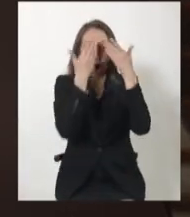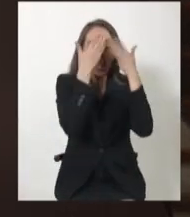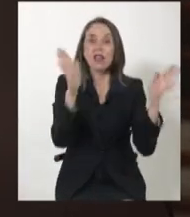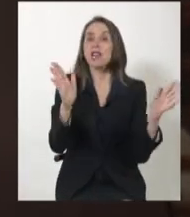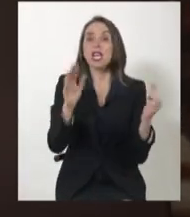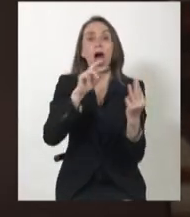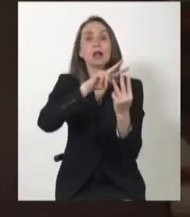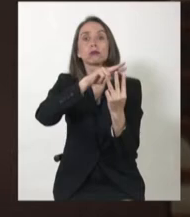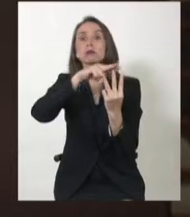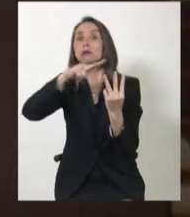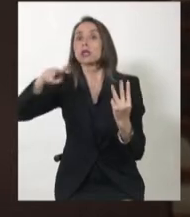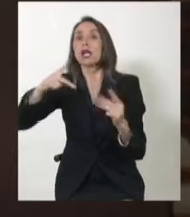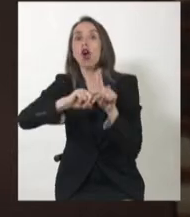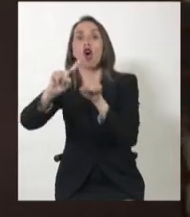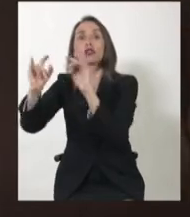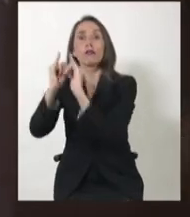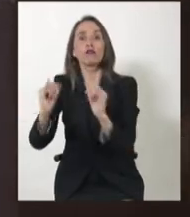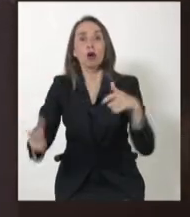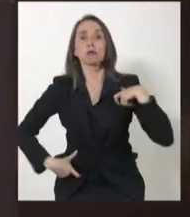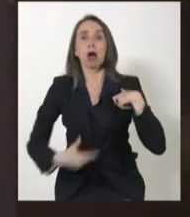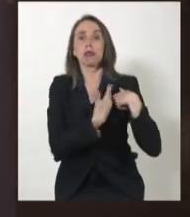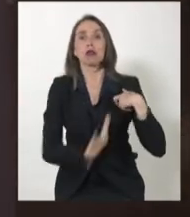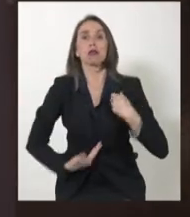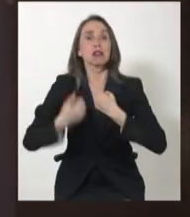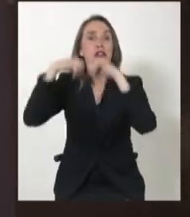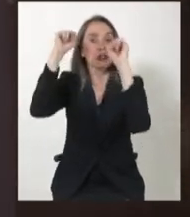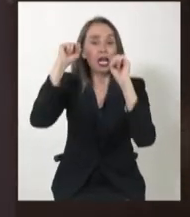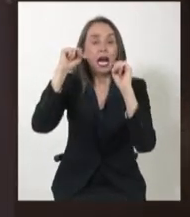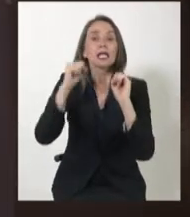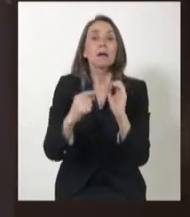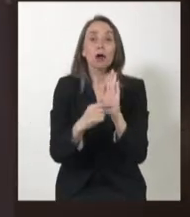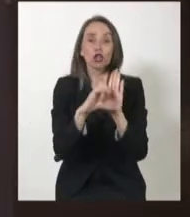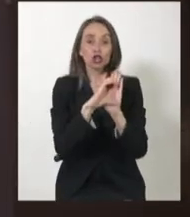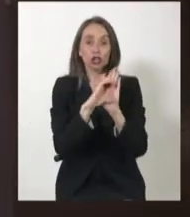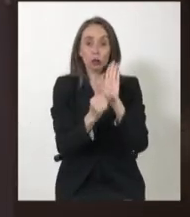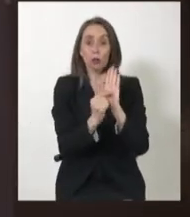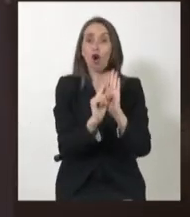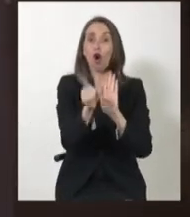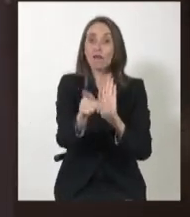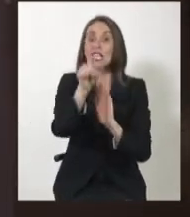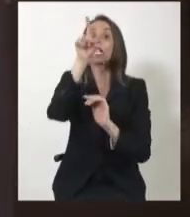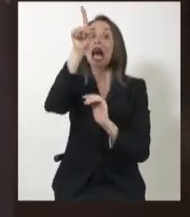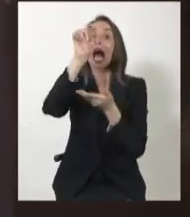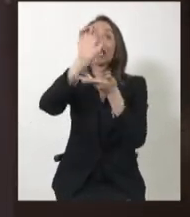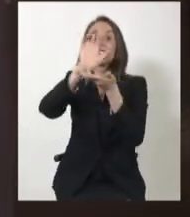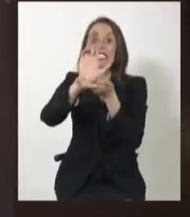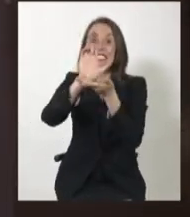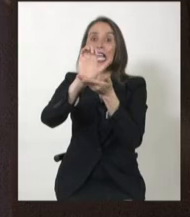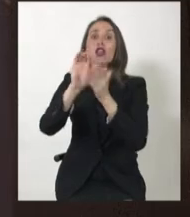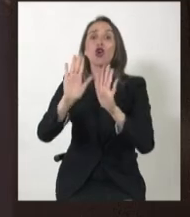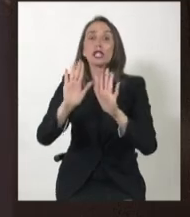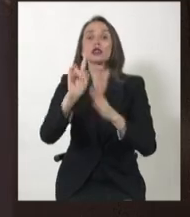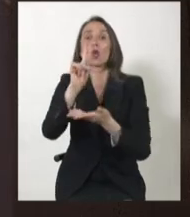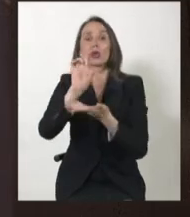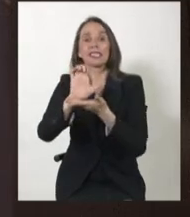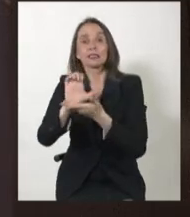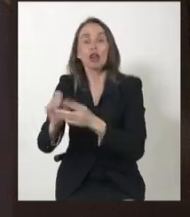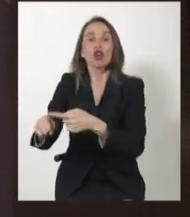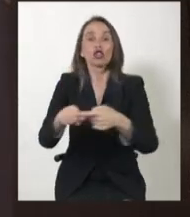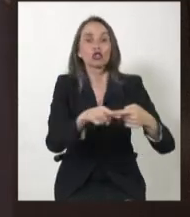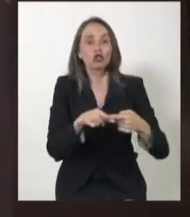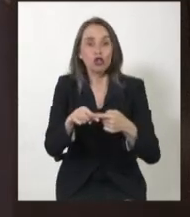Pero siempre va a estar obligado por esta fórmula, que, por ejemplo, un Estado social de derecho, como existe